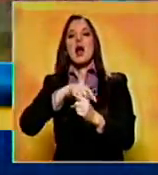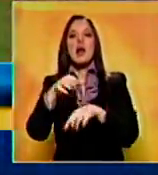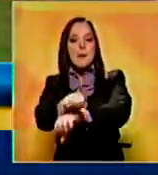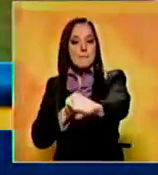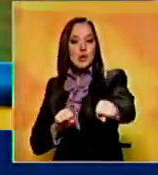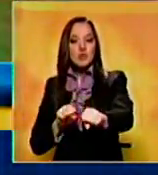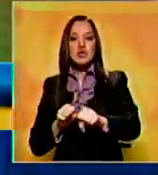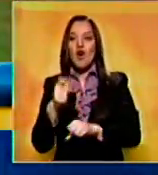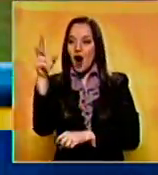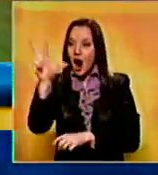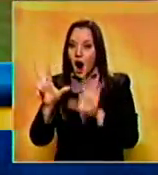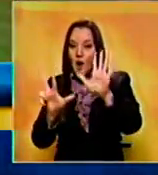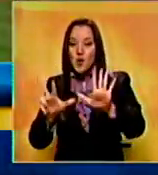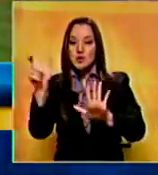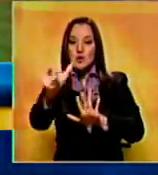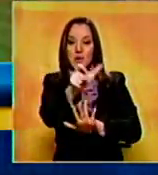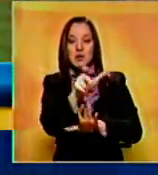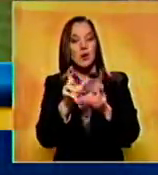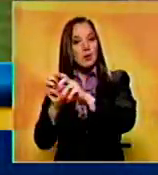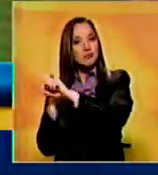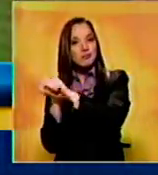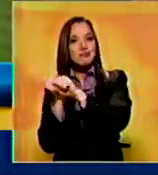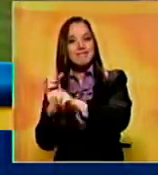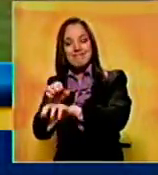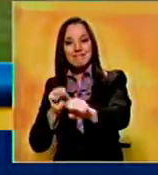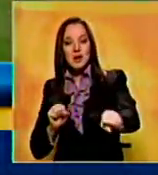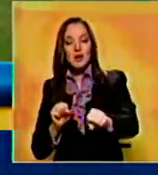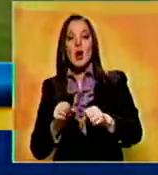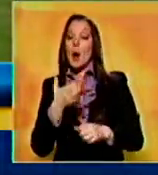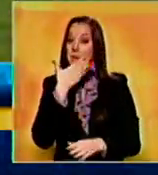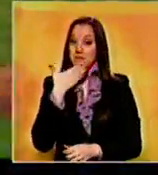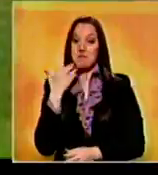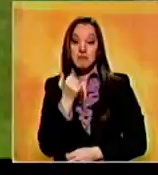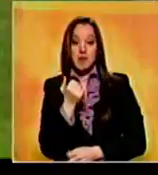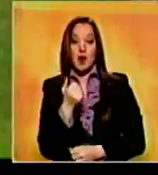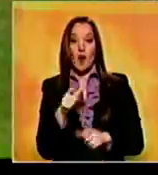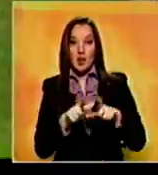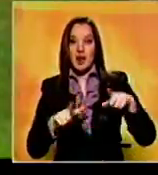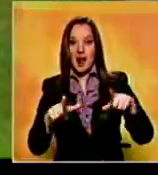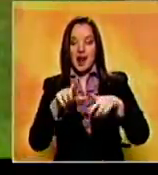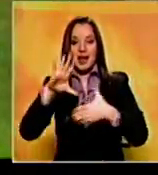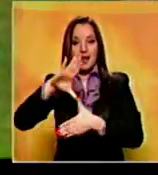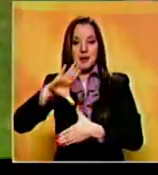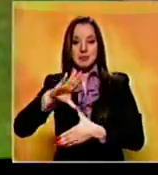8. Su efectividad quedó en 1.97, la mejor de la Liga Americana.